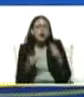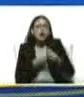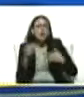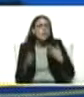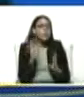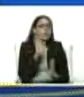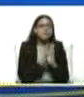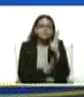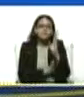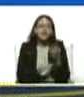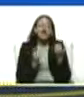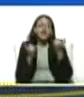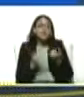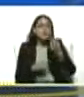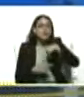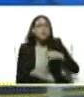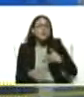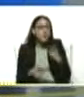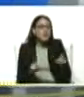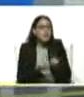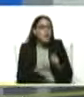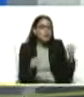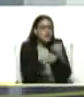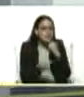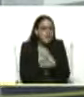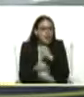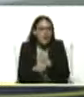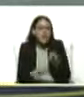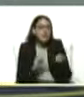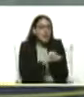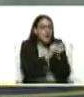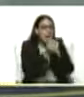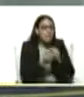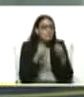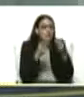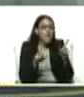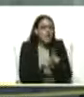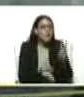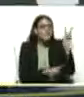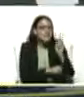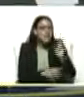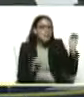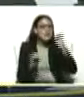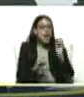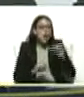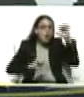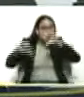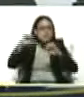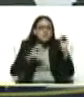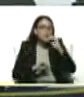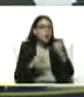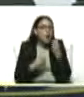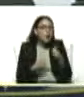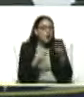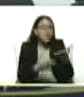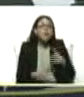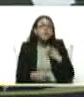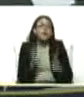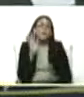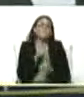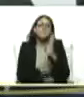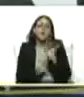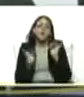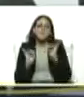rescatar todas las variedades de cacao ancestrales que, como le mencionaba hace pocos minutos, data de 4.500 años, el primer registro de